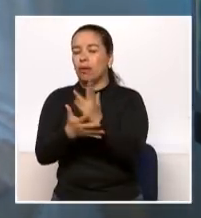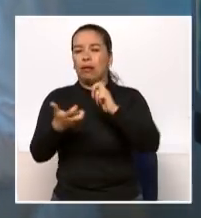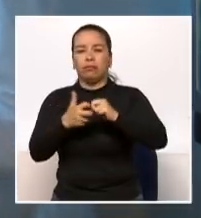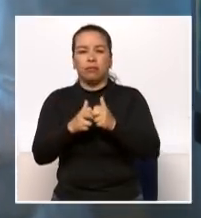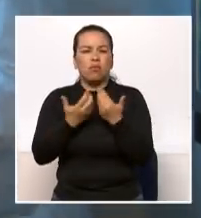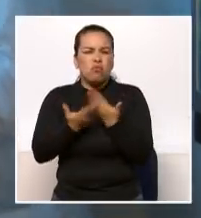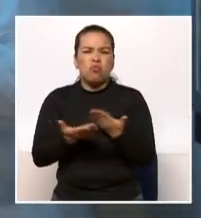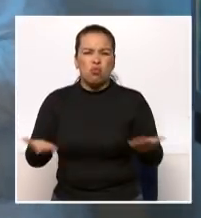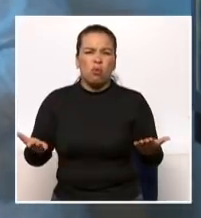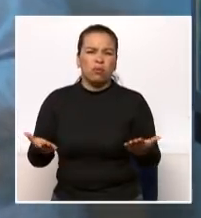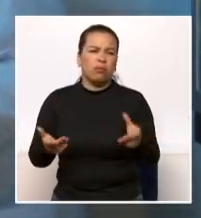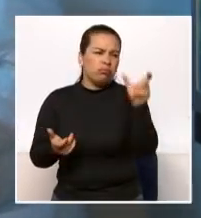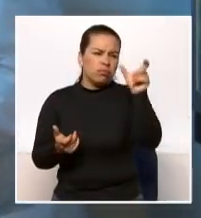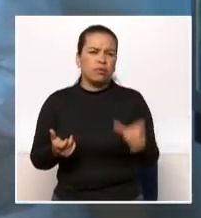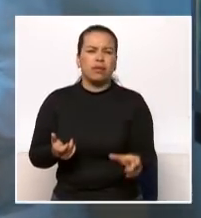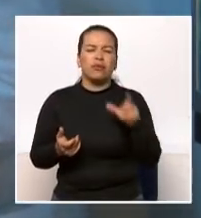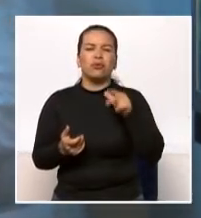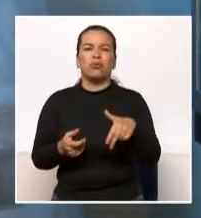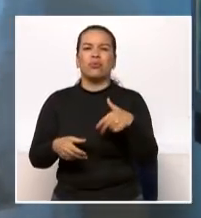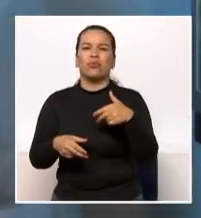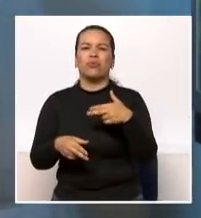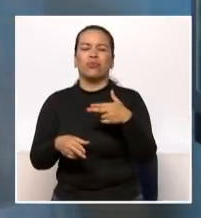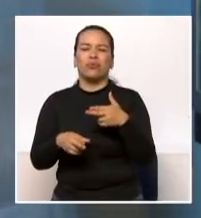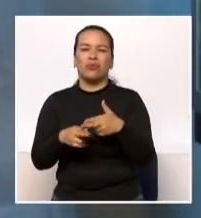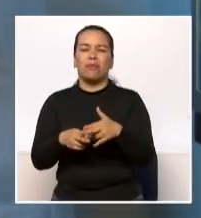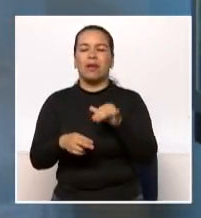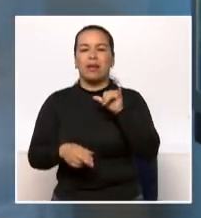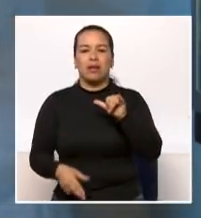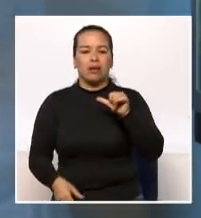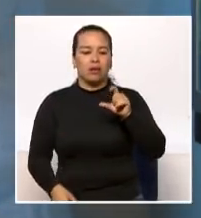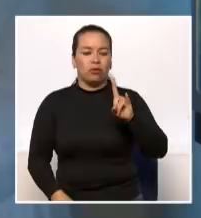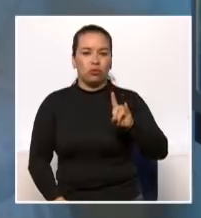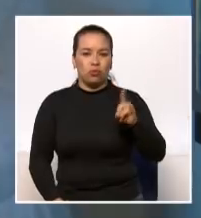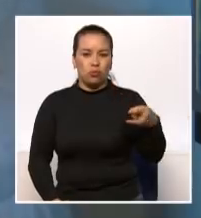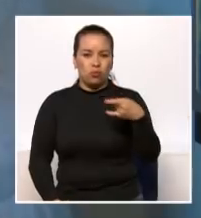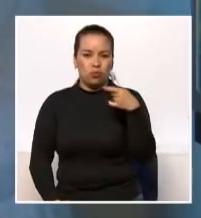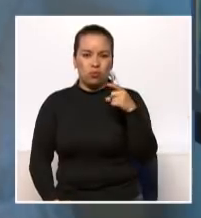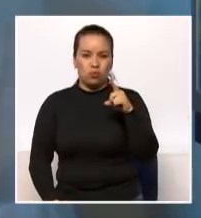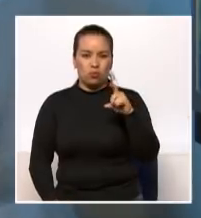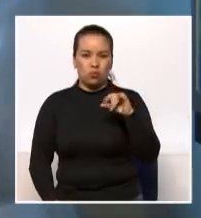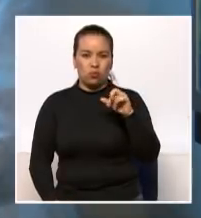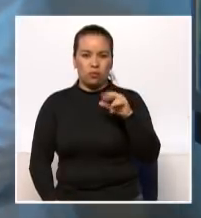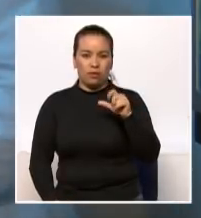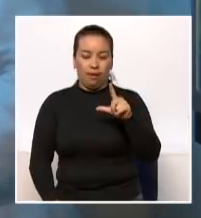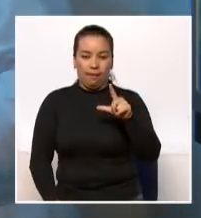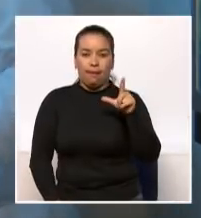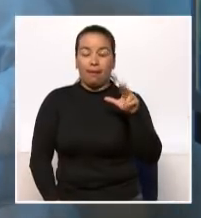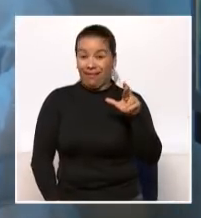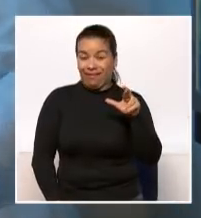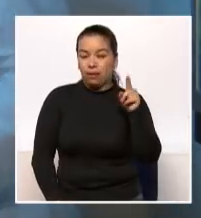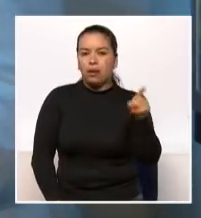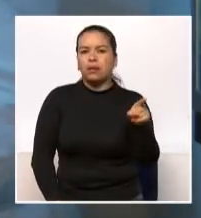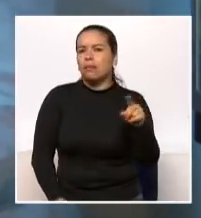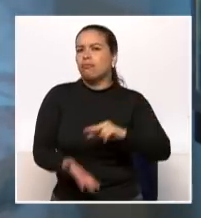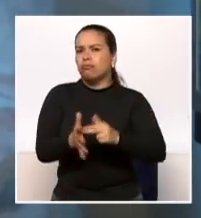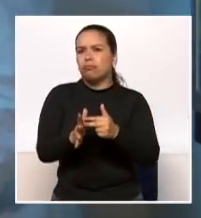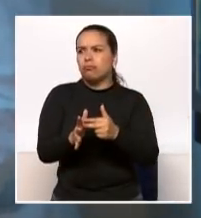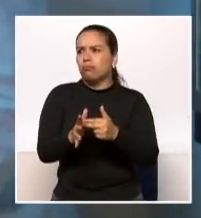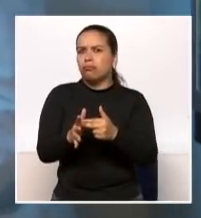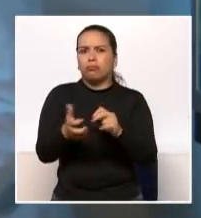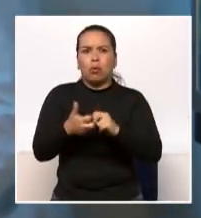en lo que la gente llama la aorta, que realmente la yugular, la persona puede empezar a tener problemas de memoria, a tener problemas